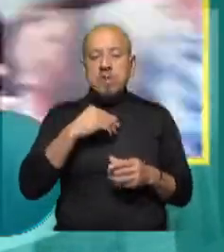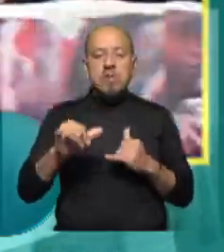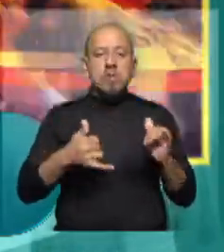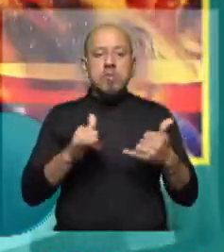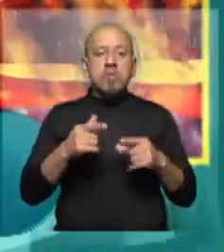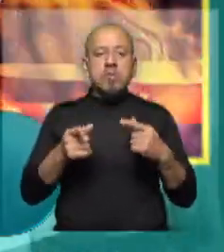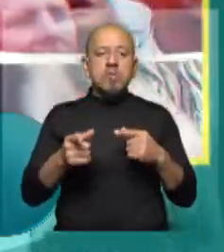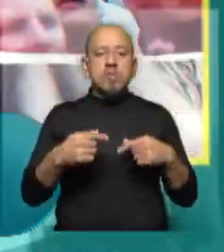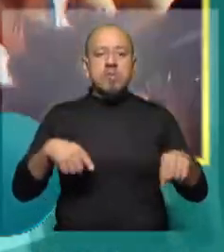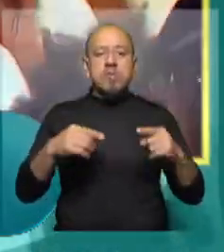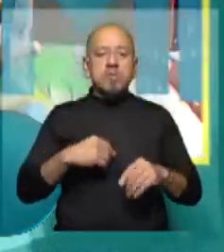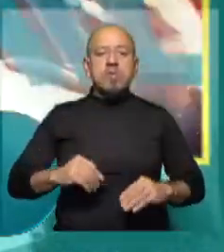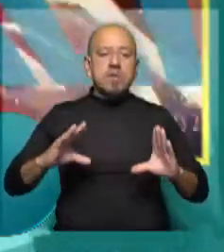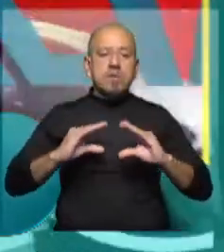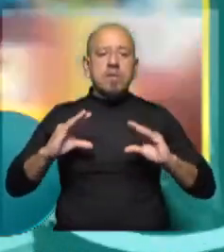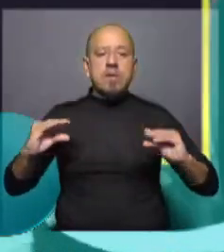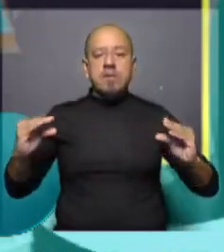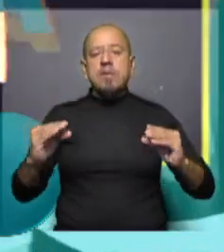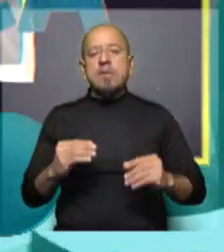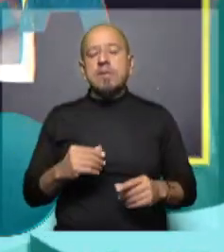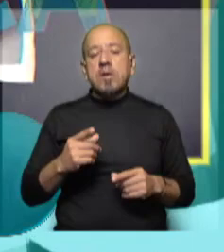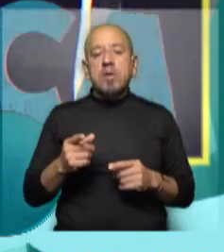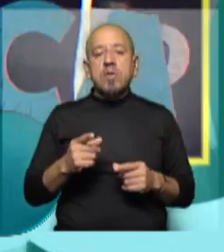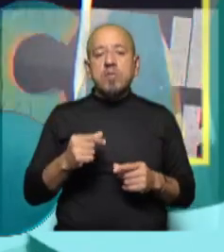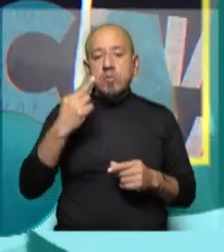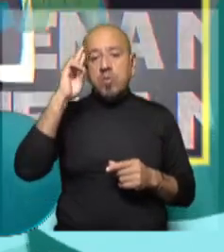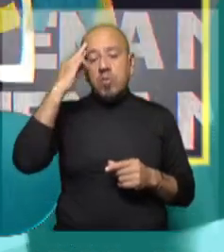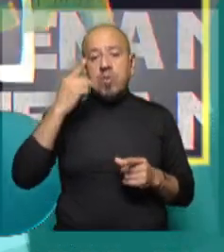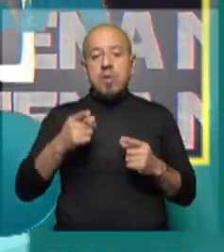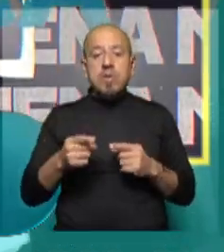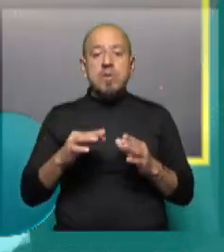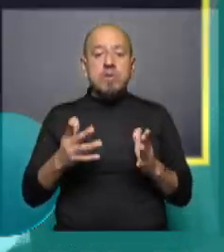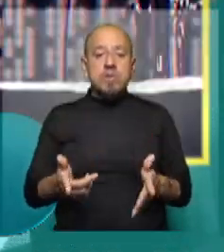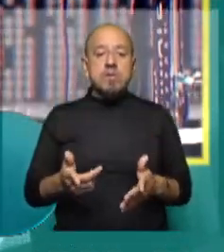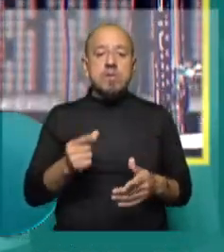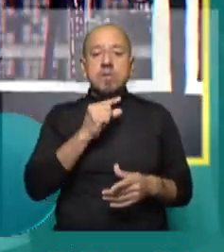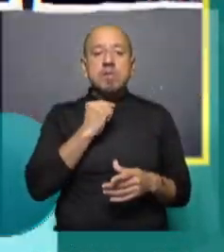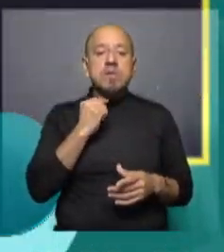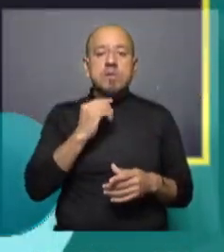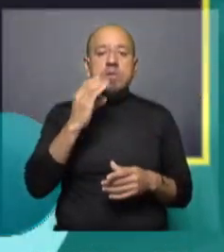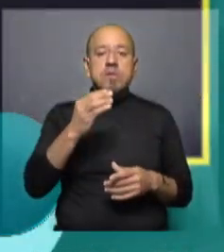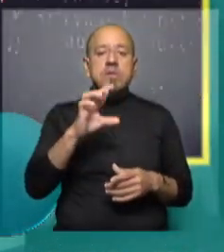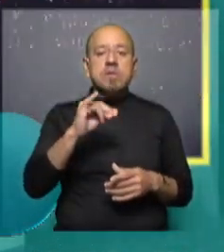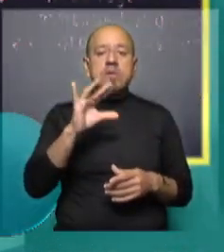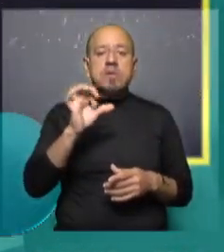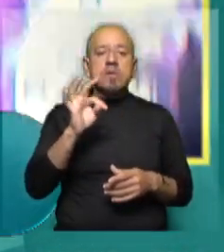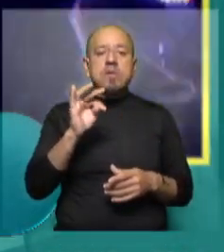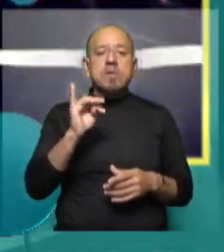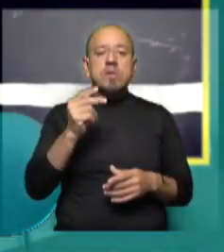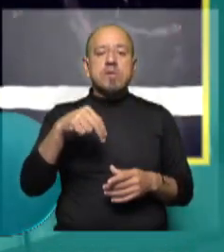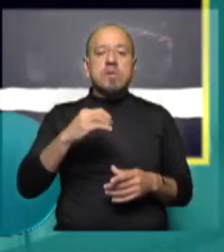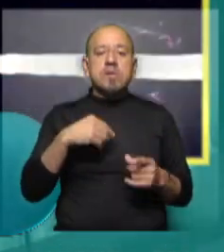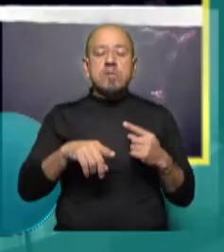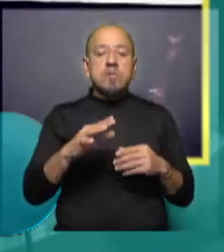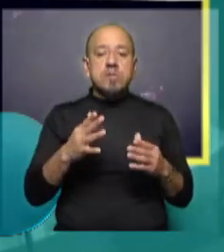bueno, teatros inflables, etc. Y que Uruguay es un país que no es cristiano, pero sí está bueno que todos aquellos